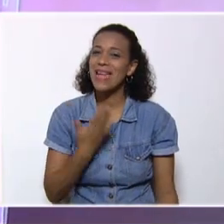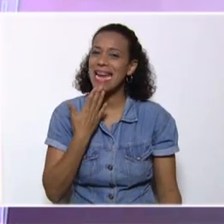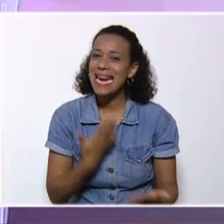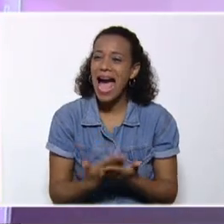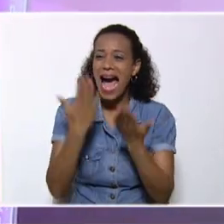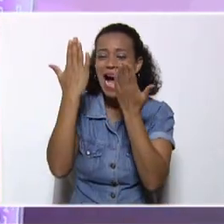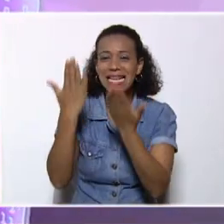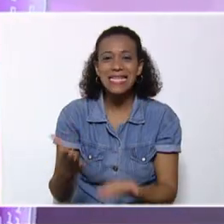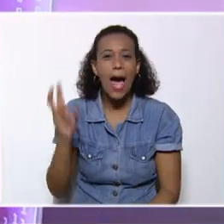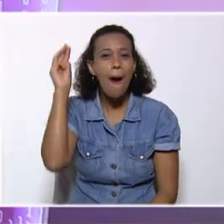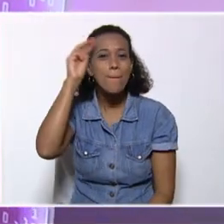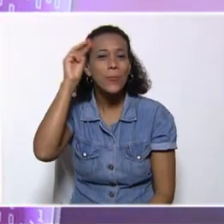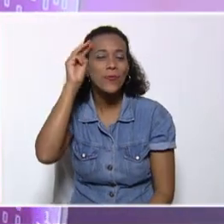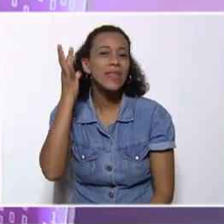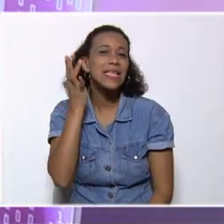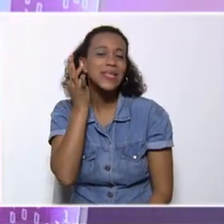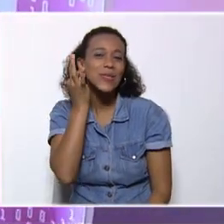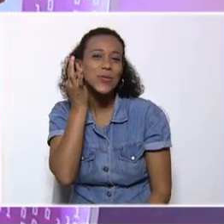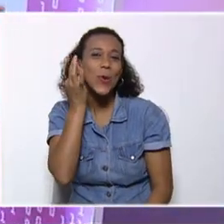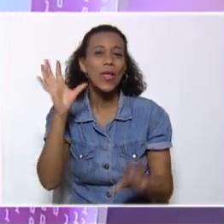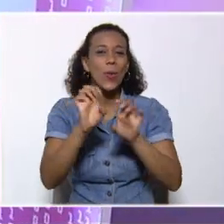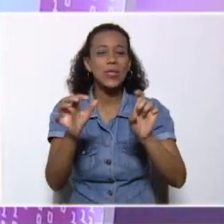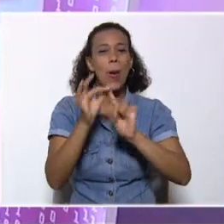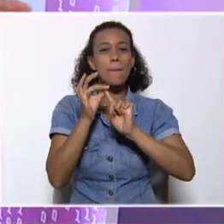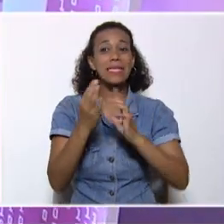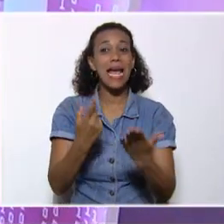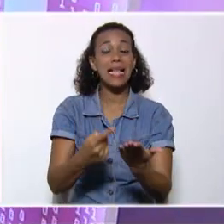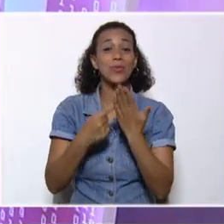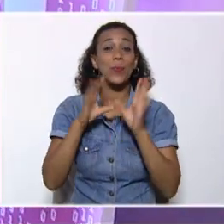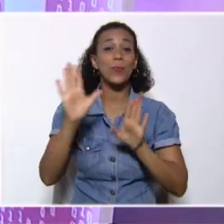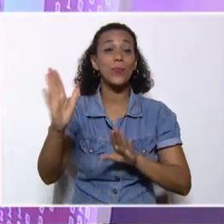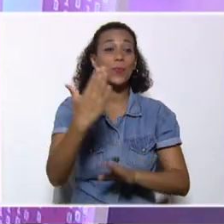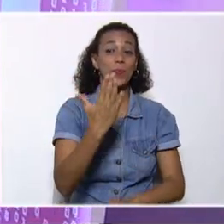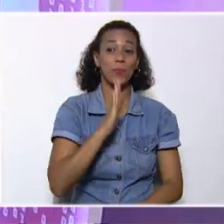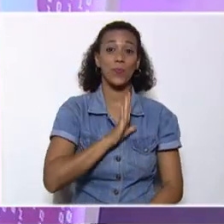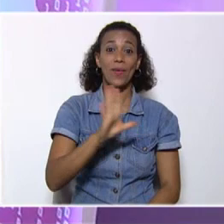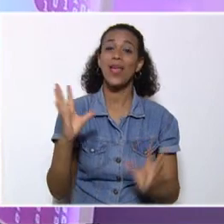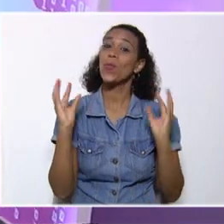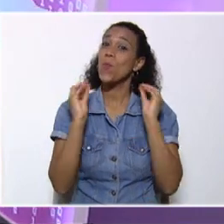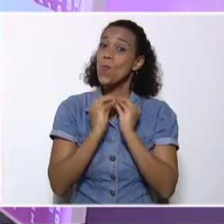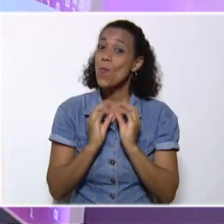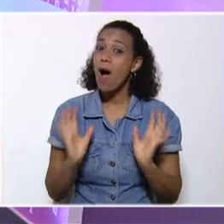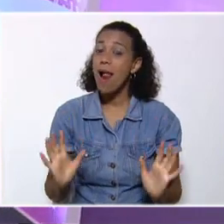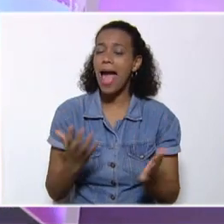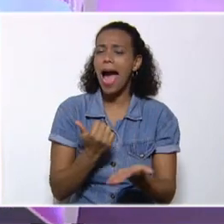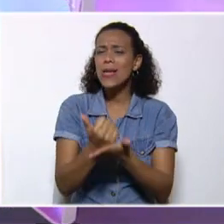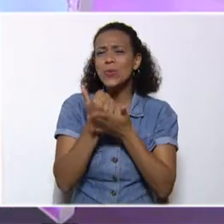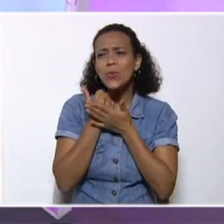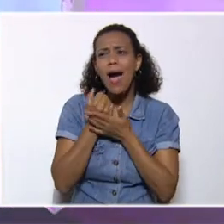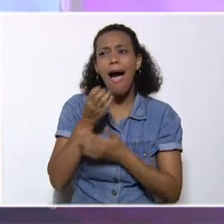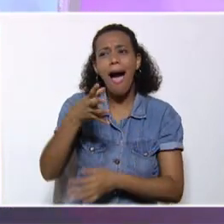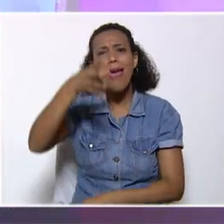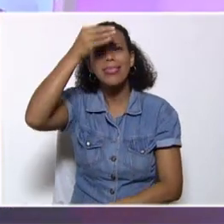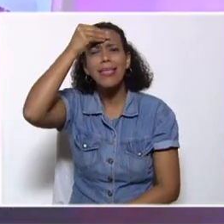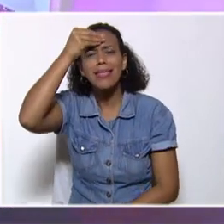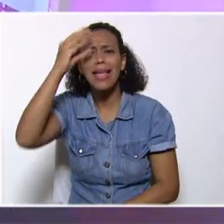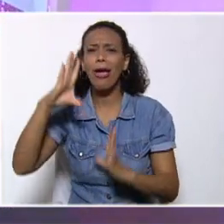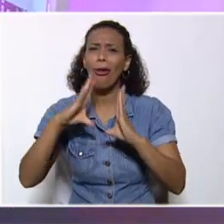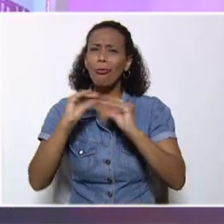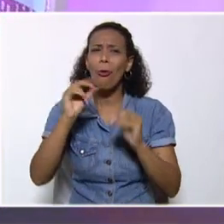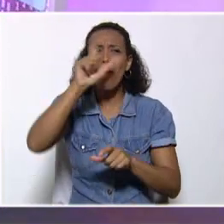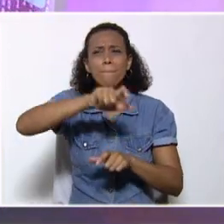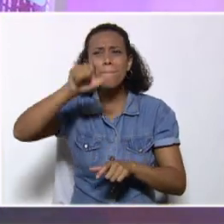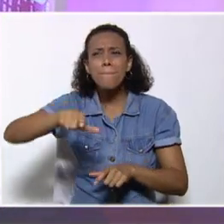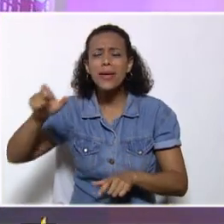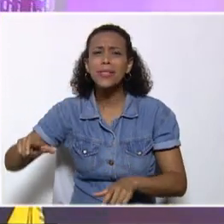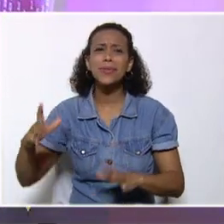Muchísimas gracias a la maestra Wendy Testa por demostrarnos que ser diferente es algo común y ayudarnos a entender que todos y